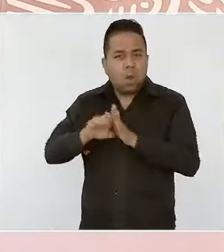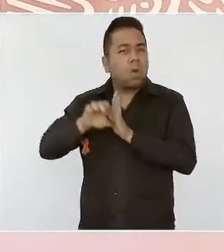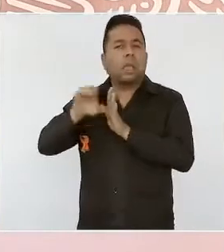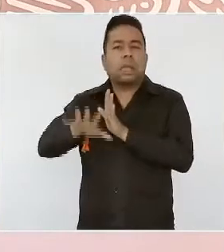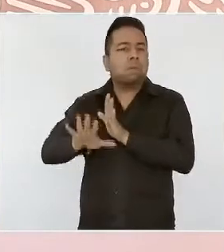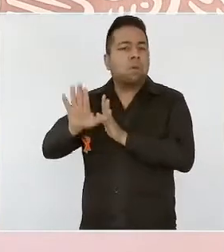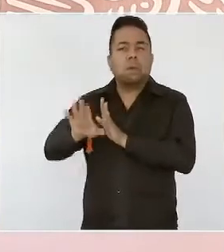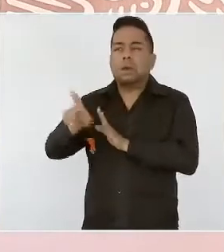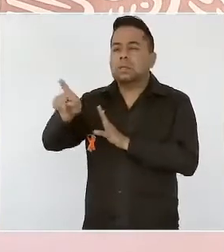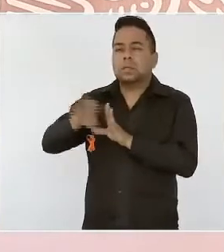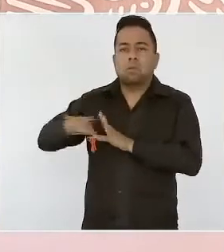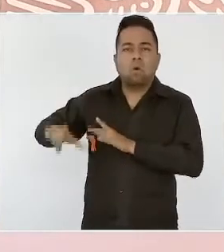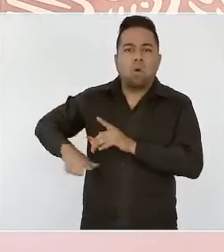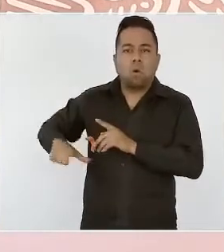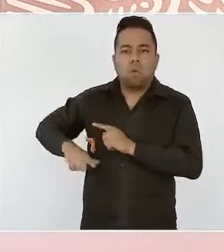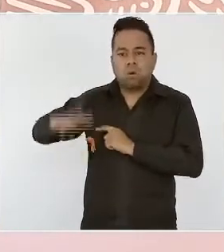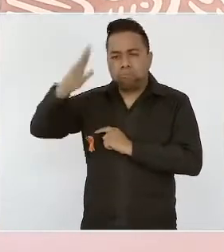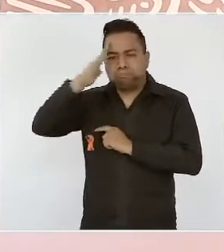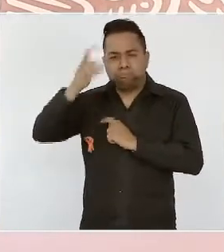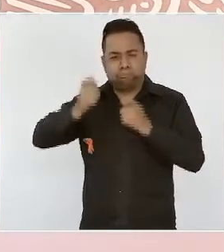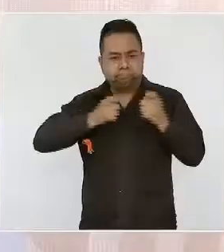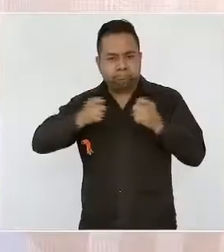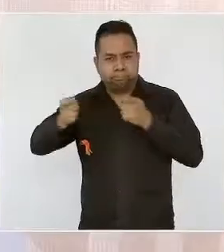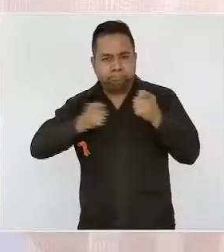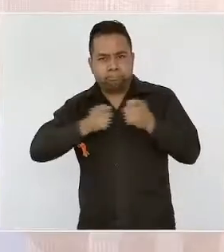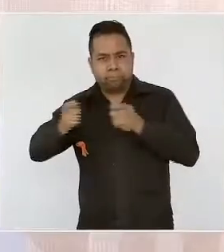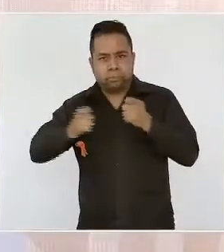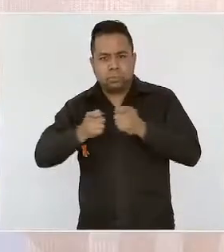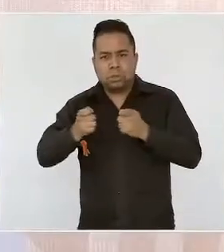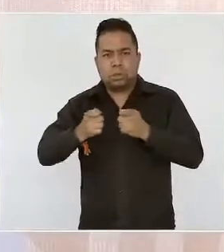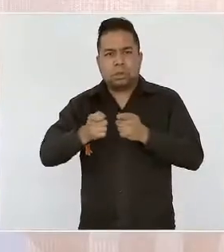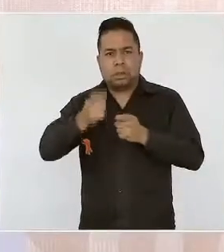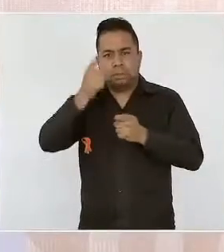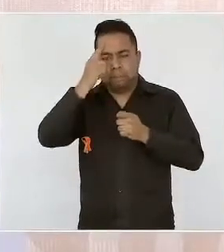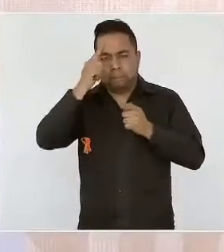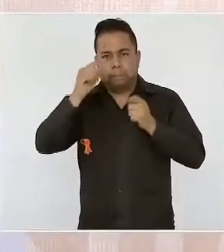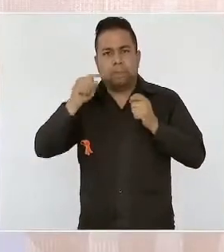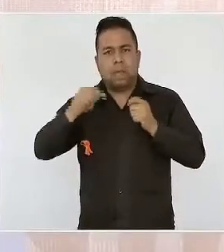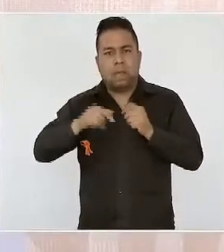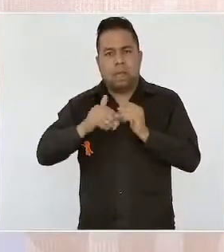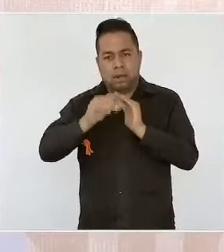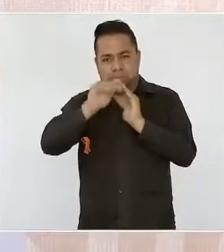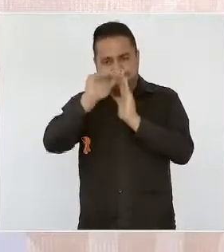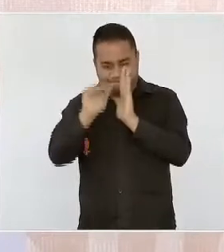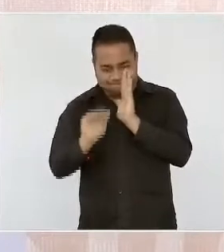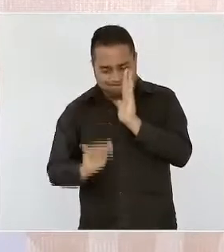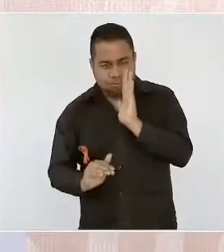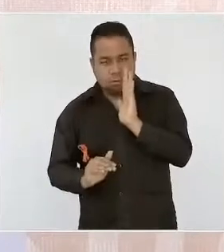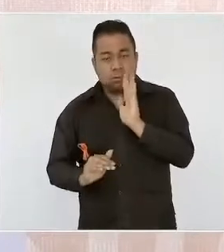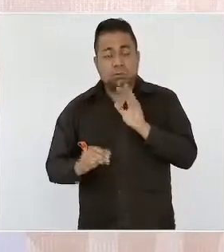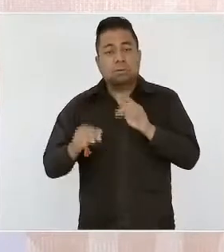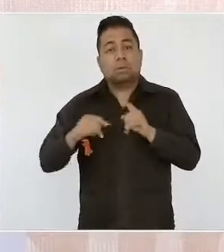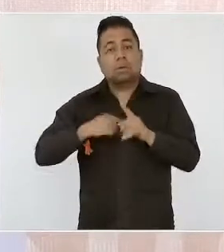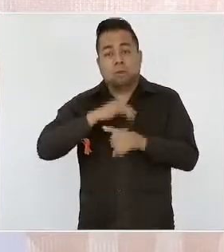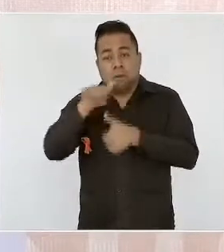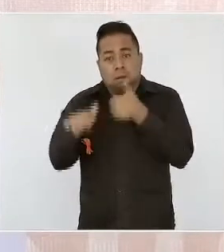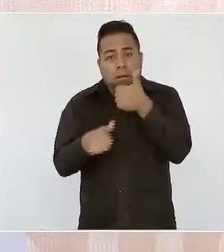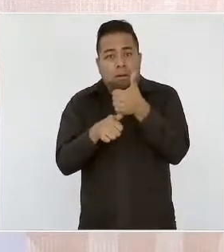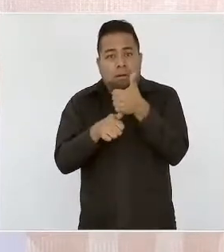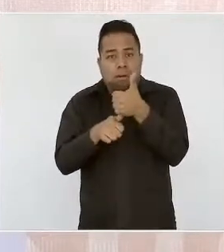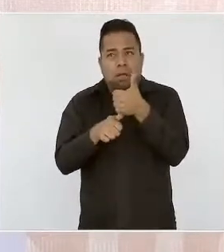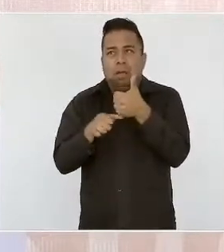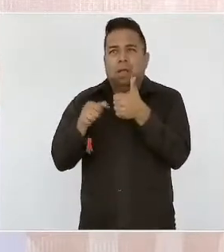de gobernante, de manera que hacia abajo, quienes dependemos de él en